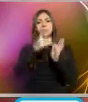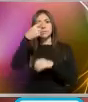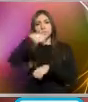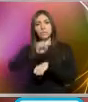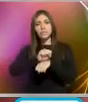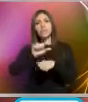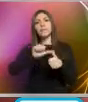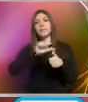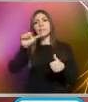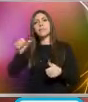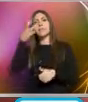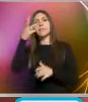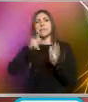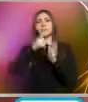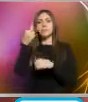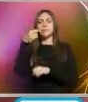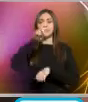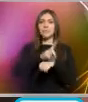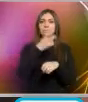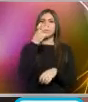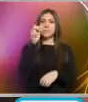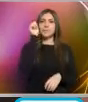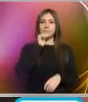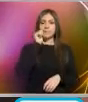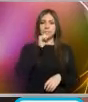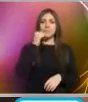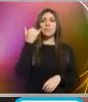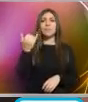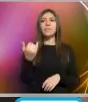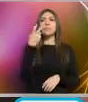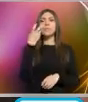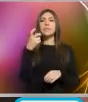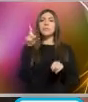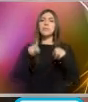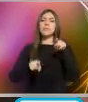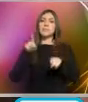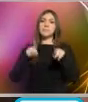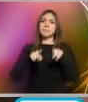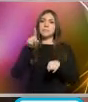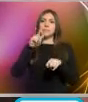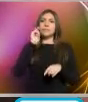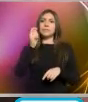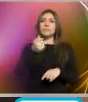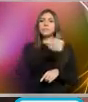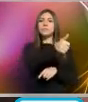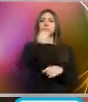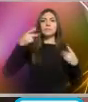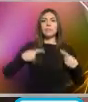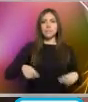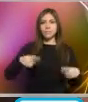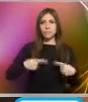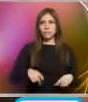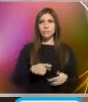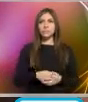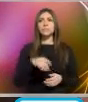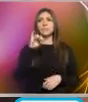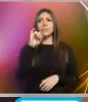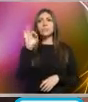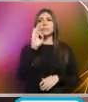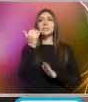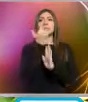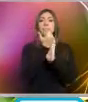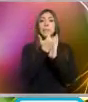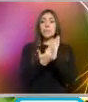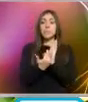semana hasta 3 veces al día, que es lo ideal, ¿no? Y esto va a depender de muchos Estos son los factores. extremos, ¿no? Por Exacto. así decirlo. Si es menos, pues sí